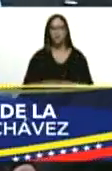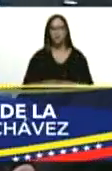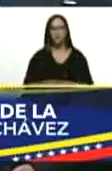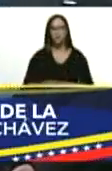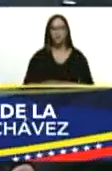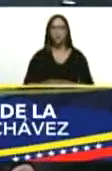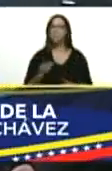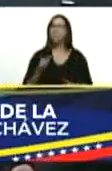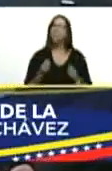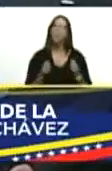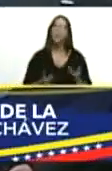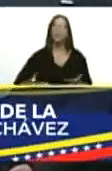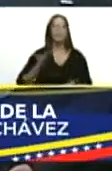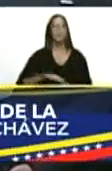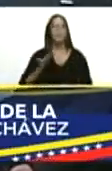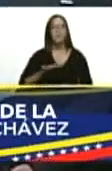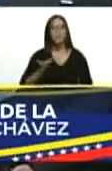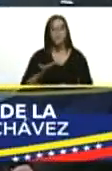Muy importante,